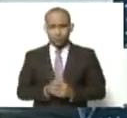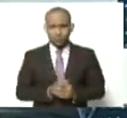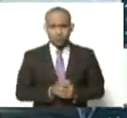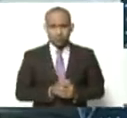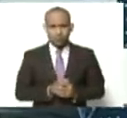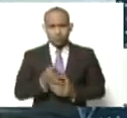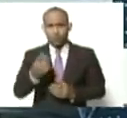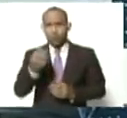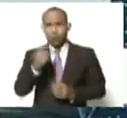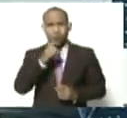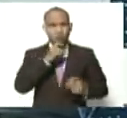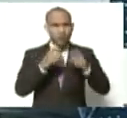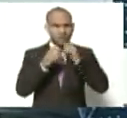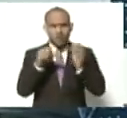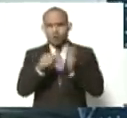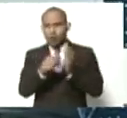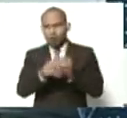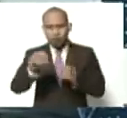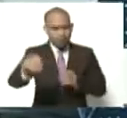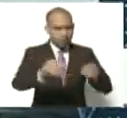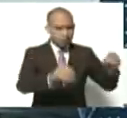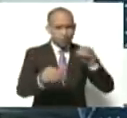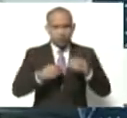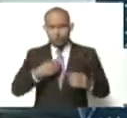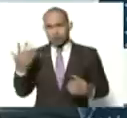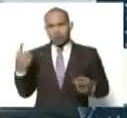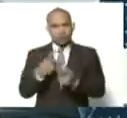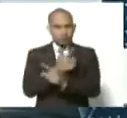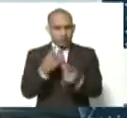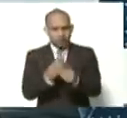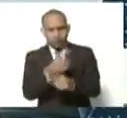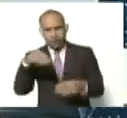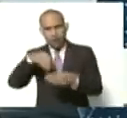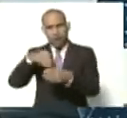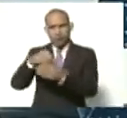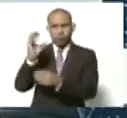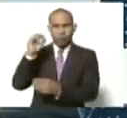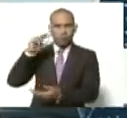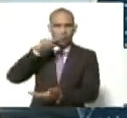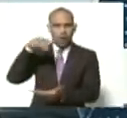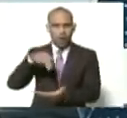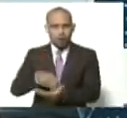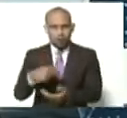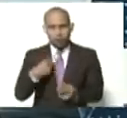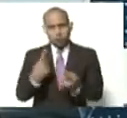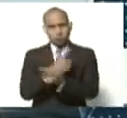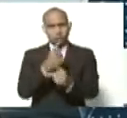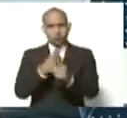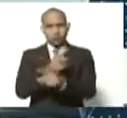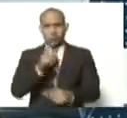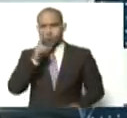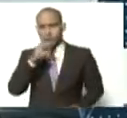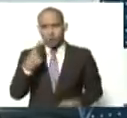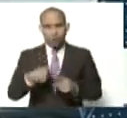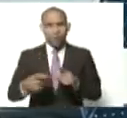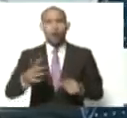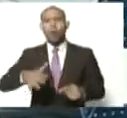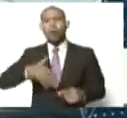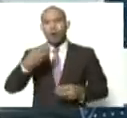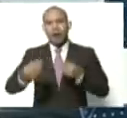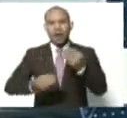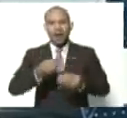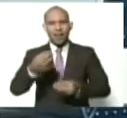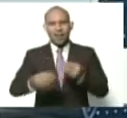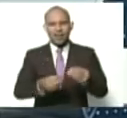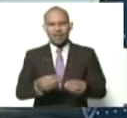hacerle muy difícil colocar los tres aparatos explosivos dentro del Palacio Federal Legislativo, pero podía fácilmente colocar